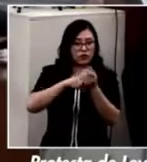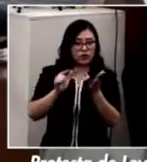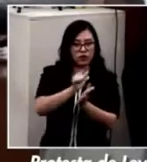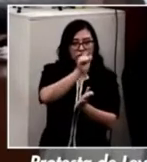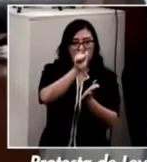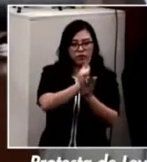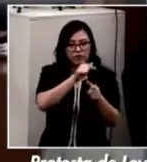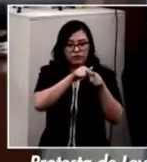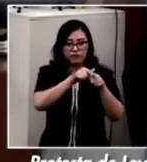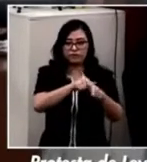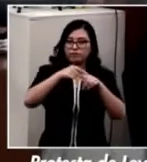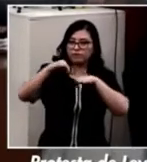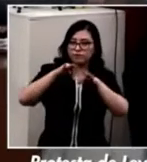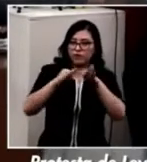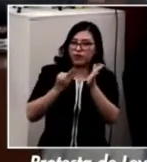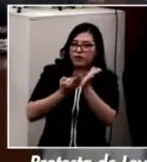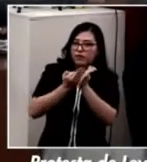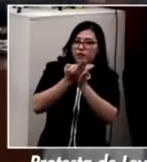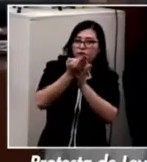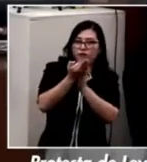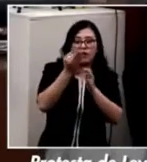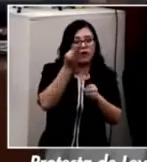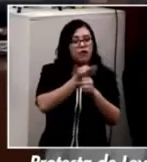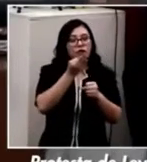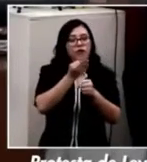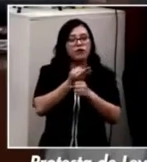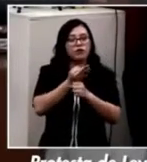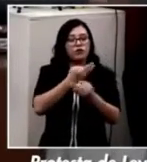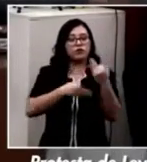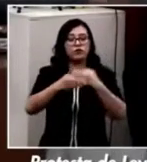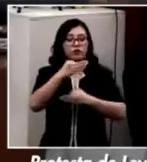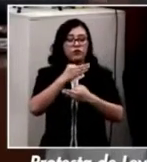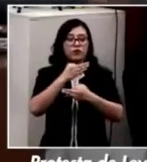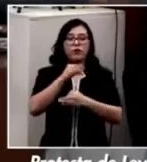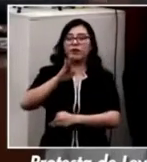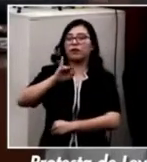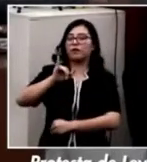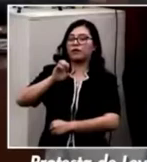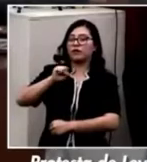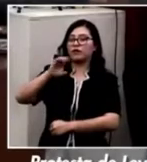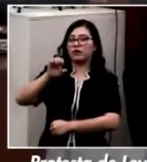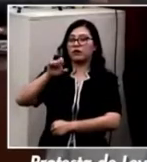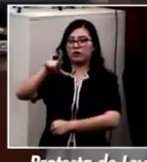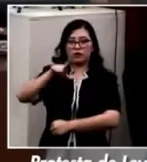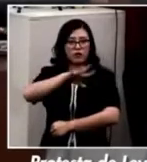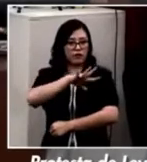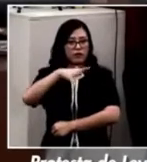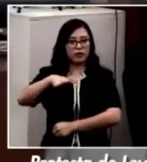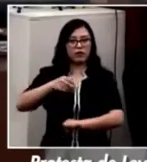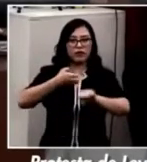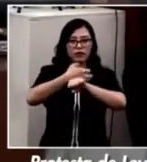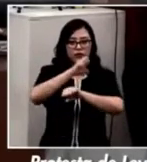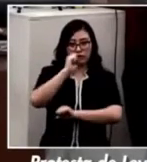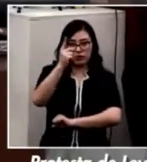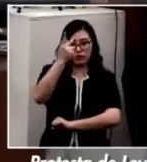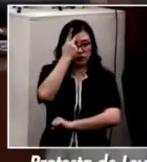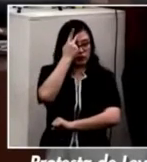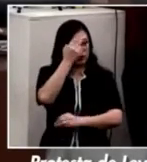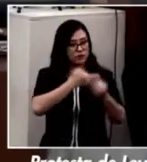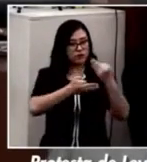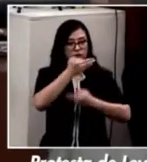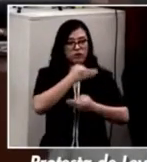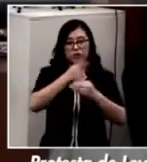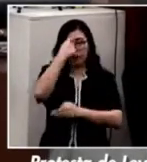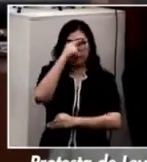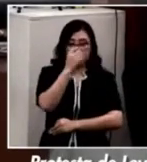existe un gran número de quejas en las que no se atendían para dar cumplimiento a las mismas. Es algo importante, pero tenemos que